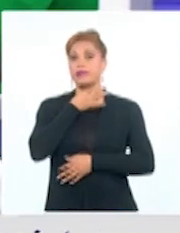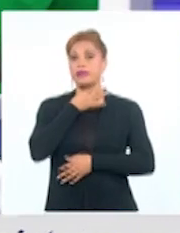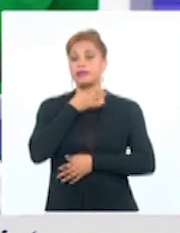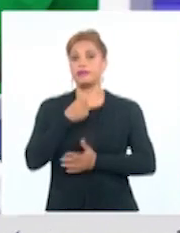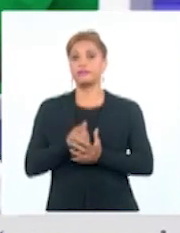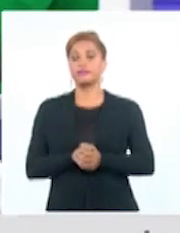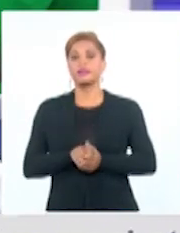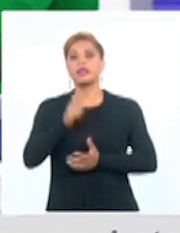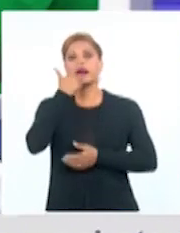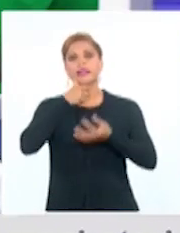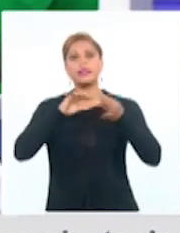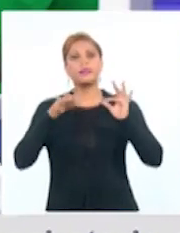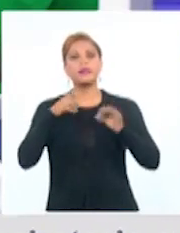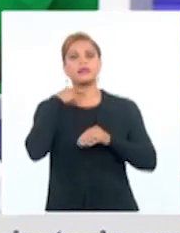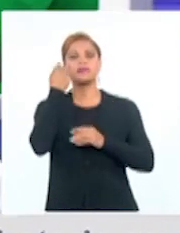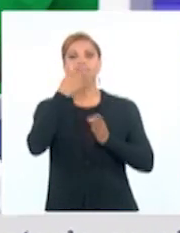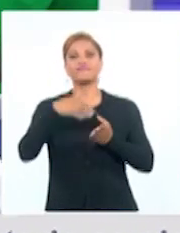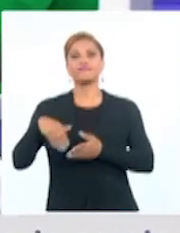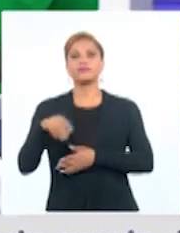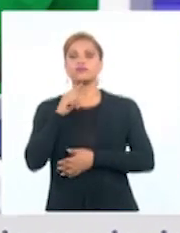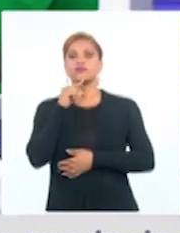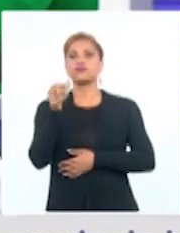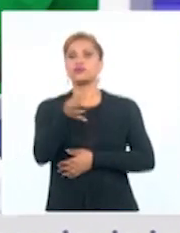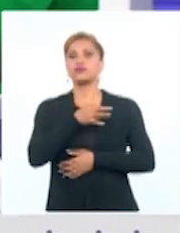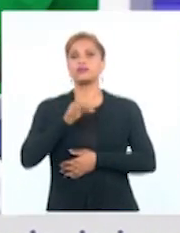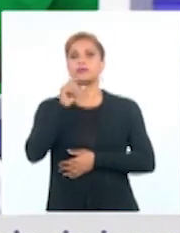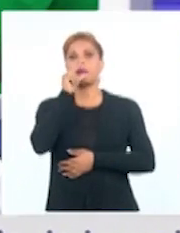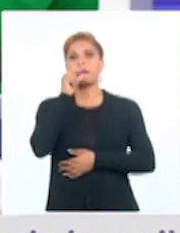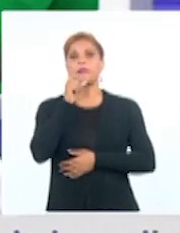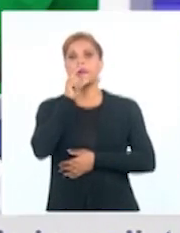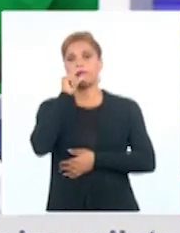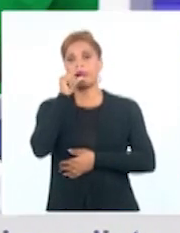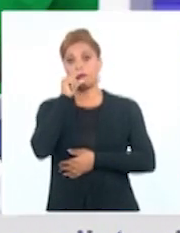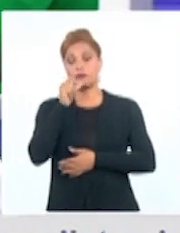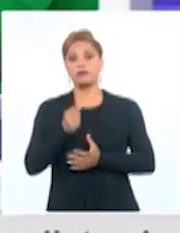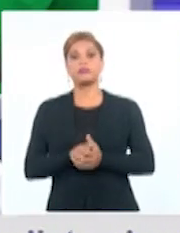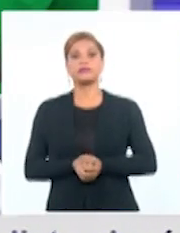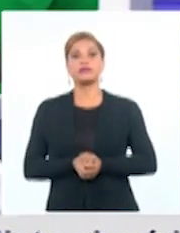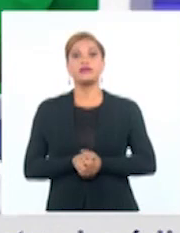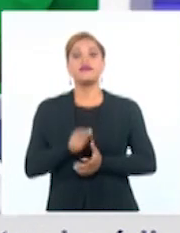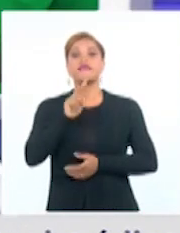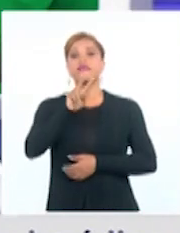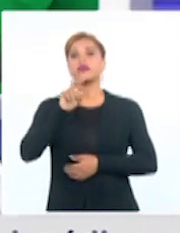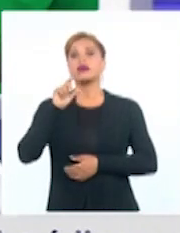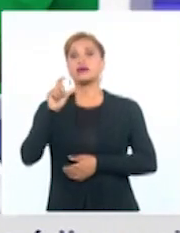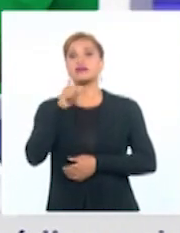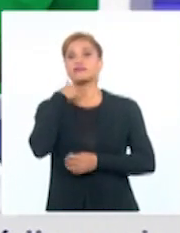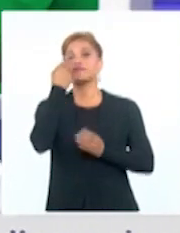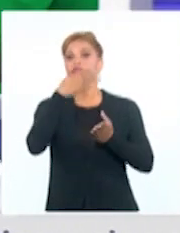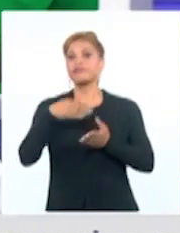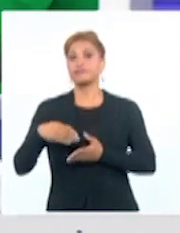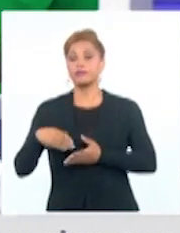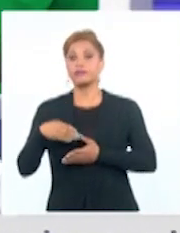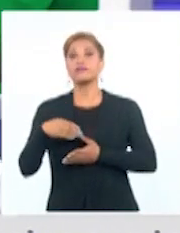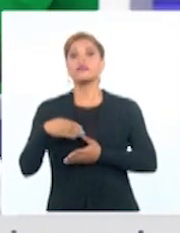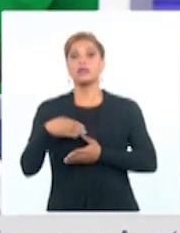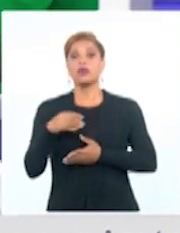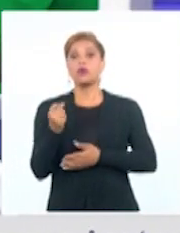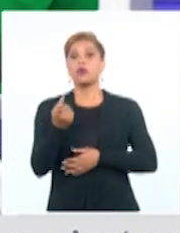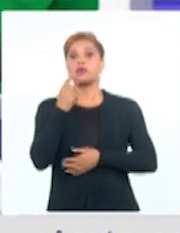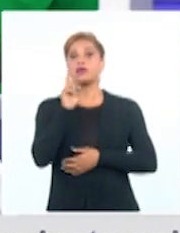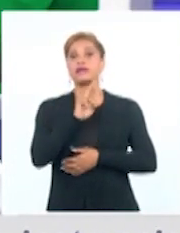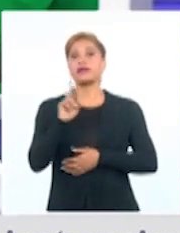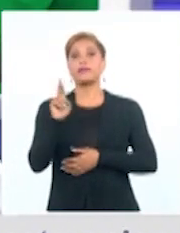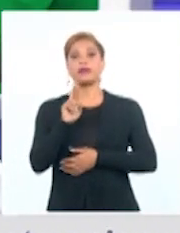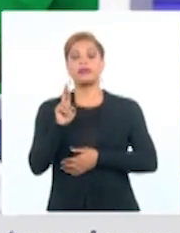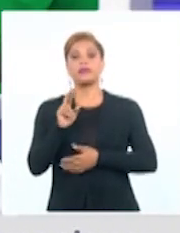una persona del municipio de Bauta. En Villa Clara fallece un paciente del municipio de Remedios. Y en Granma